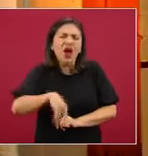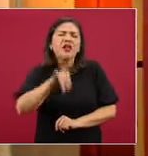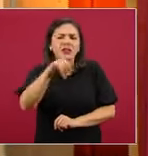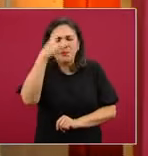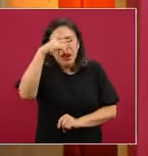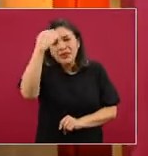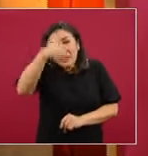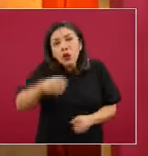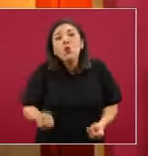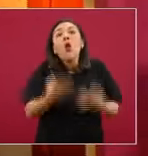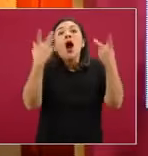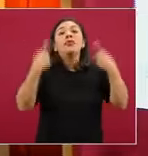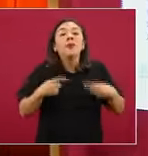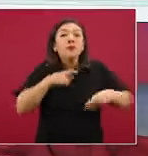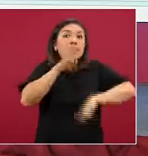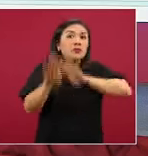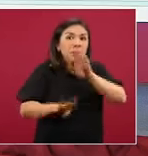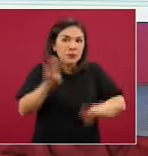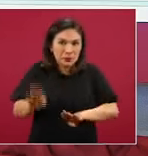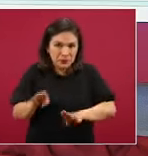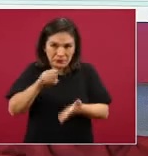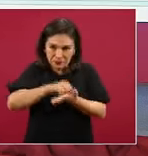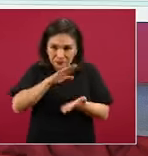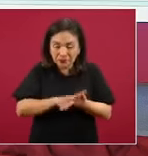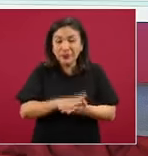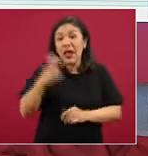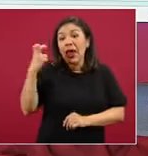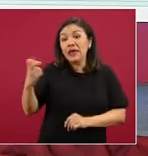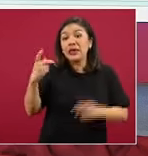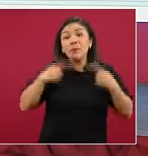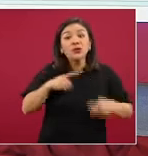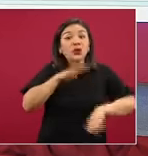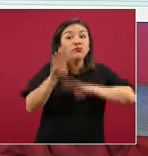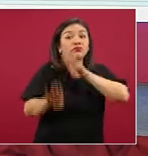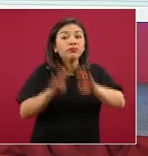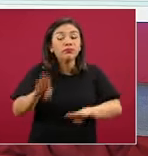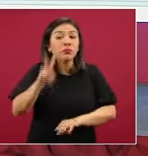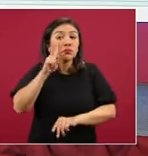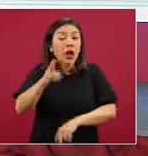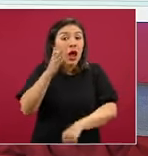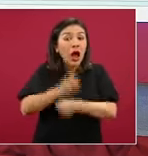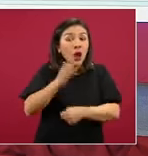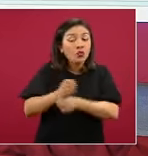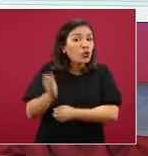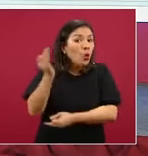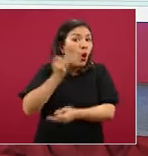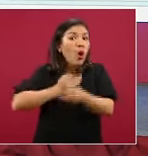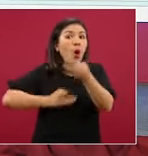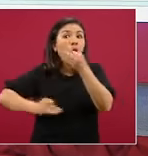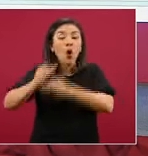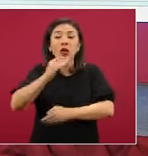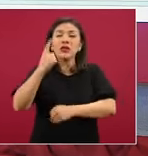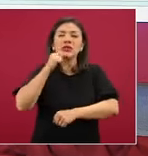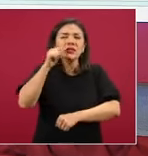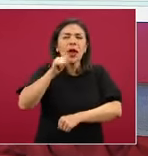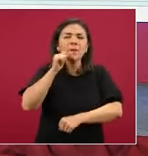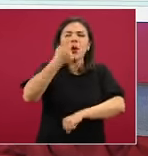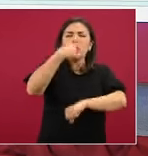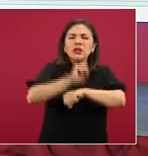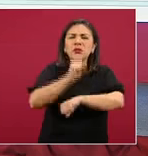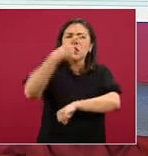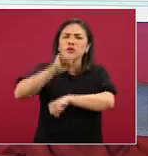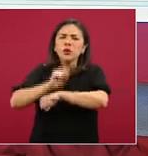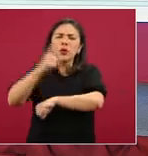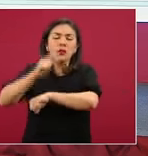el número total de defunciones. Y estas son las defunciones observadas que todas las semanas RENAPO